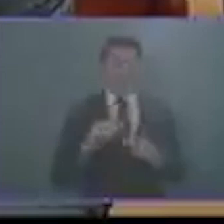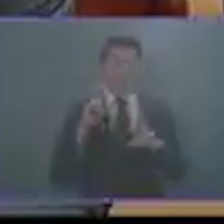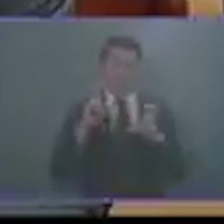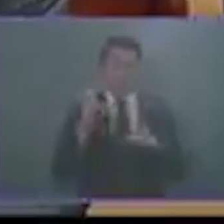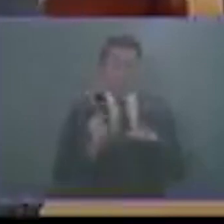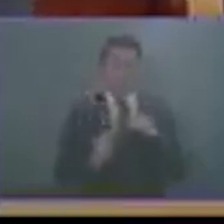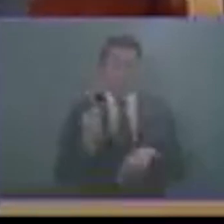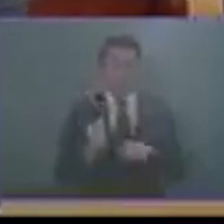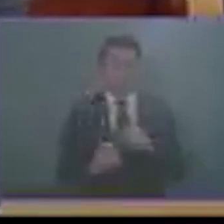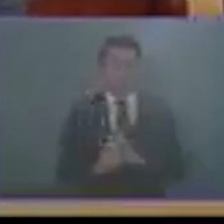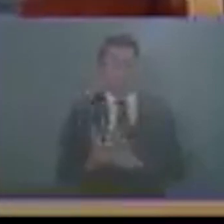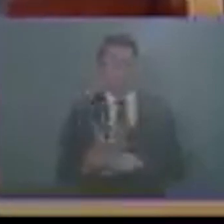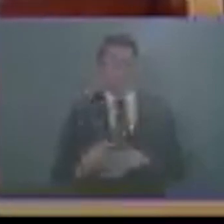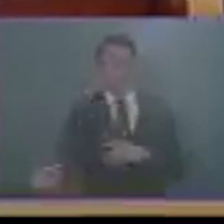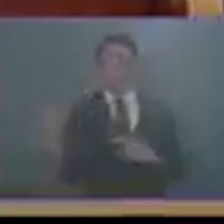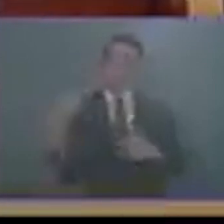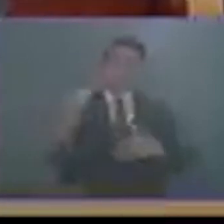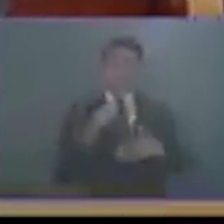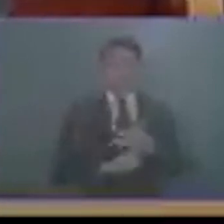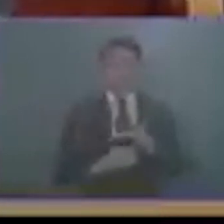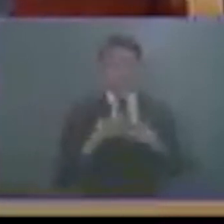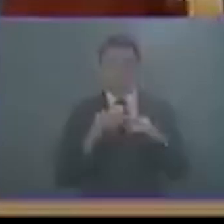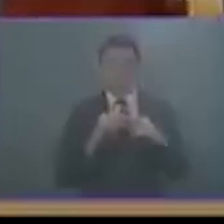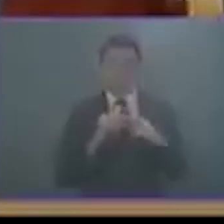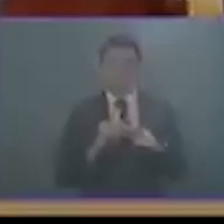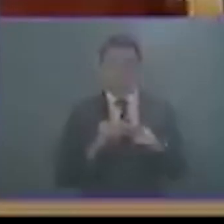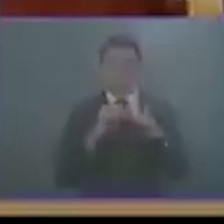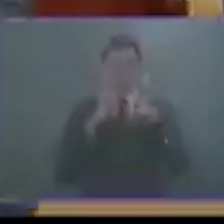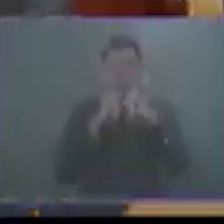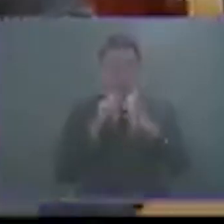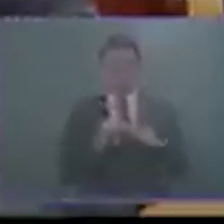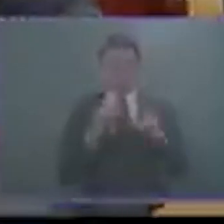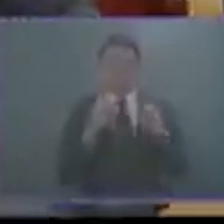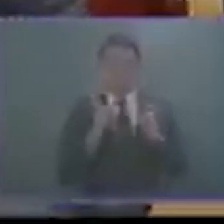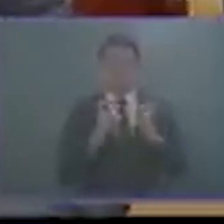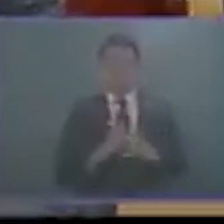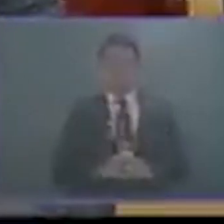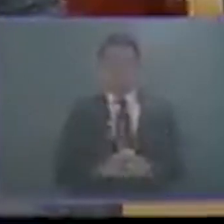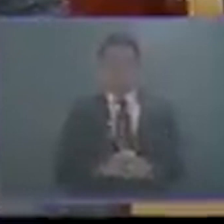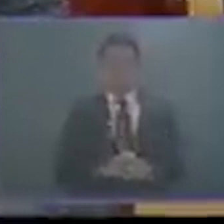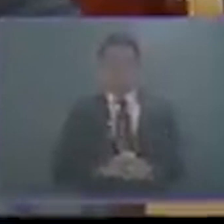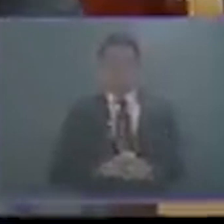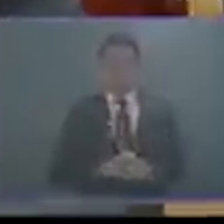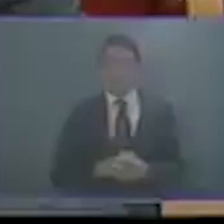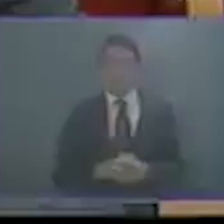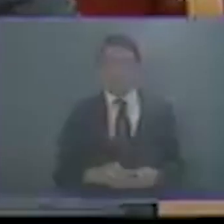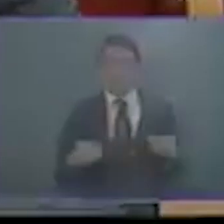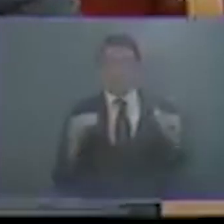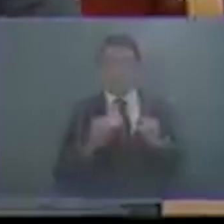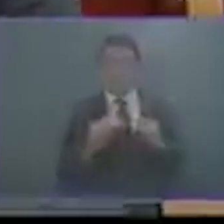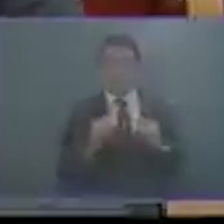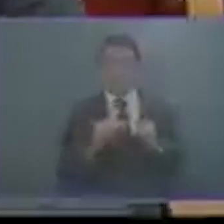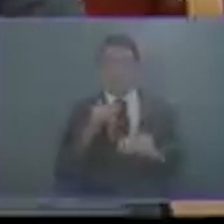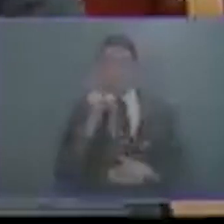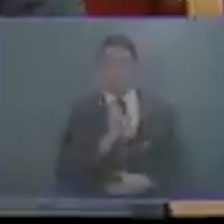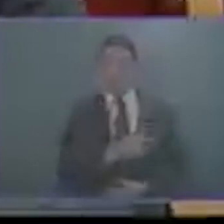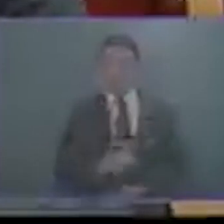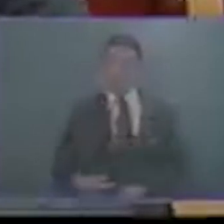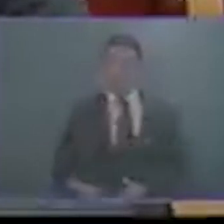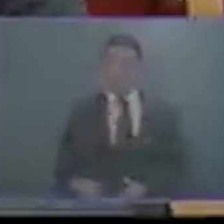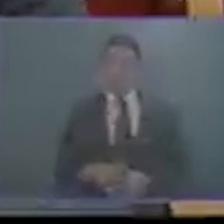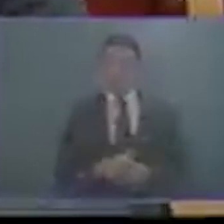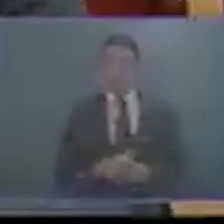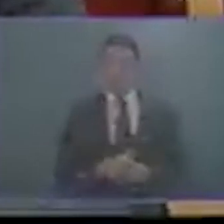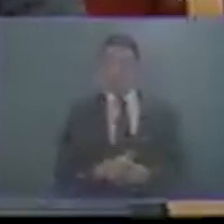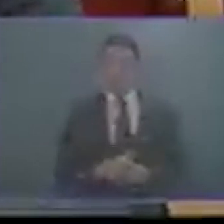agricultura, de una contribución especial para seguridad ciudadana que se enfoque en ese rubro. Y sobre todo, señor presidente,